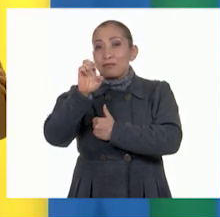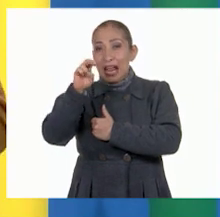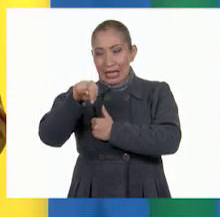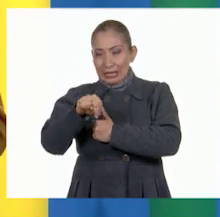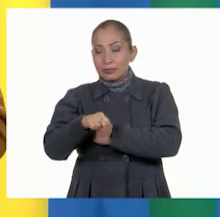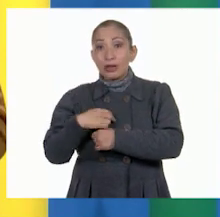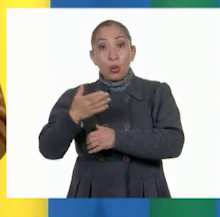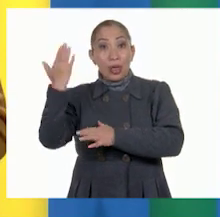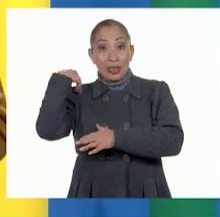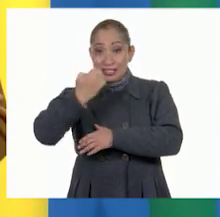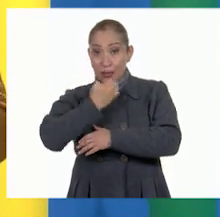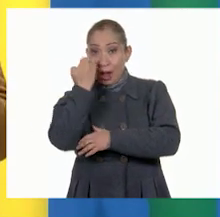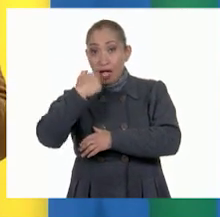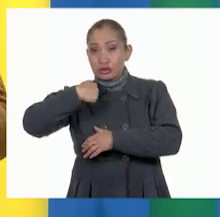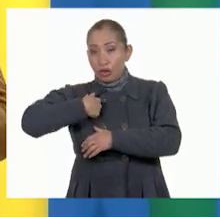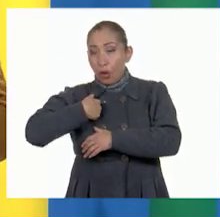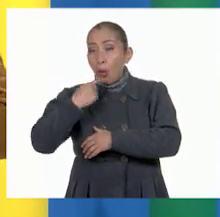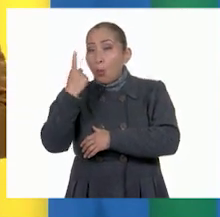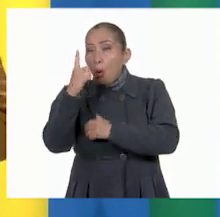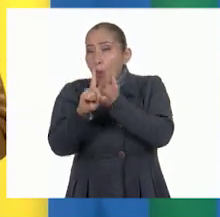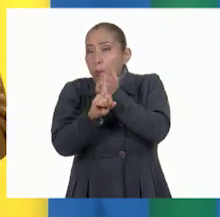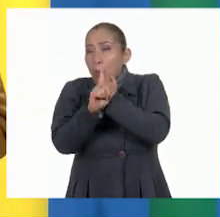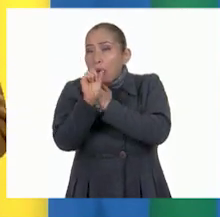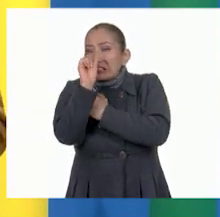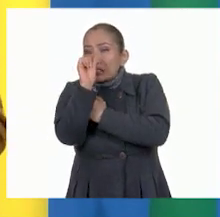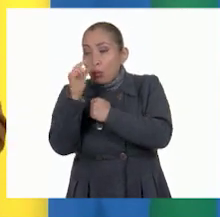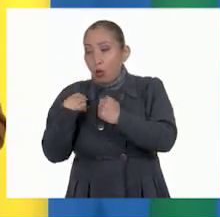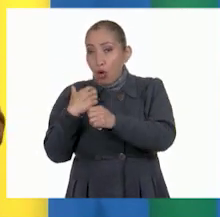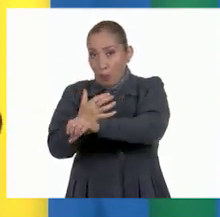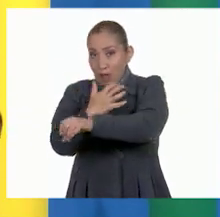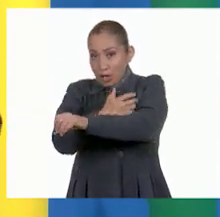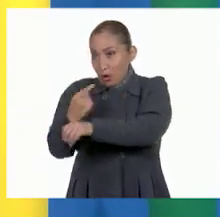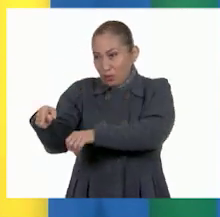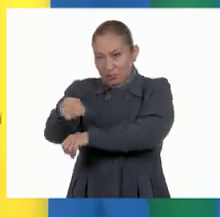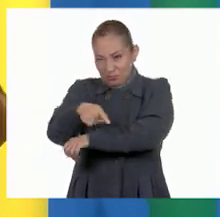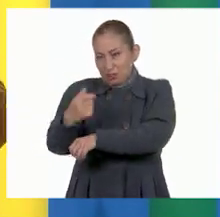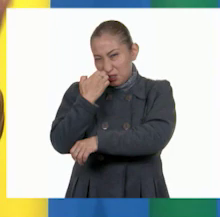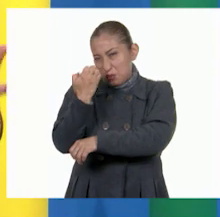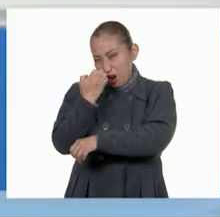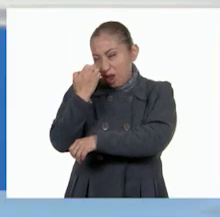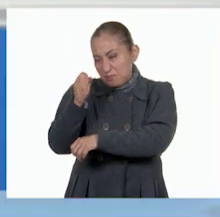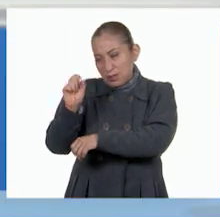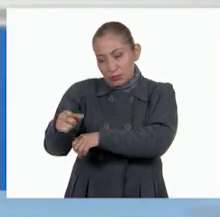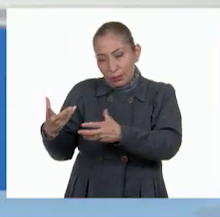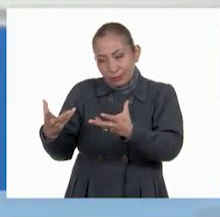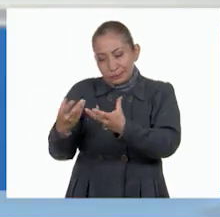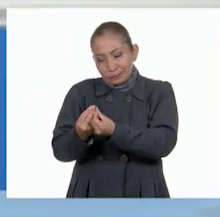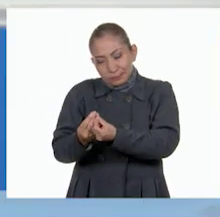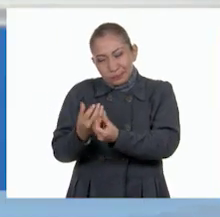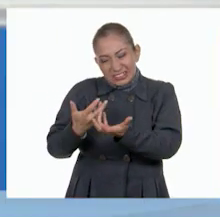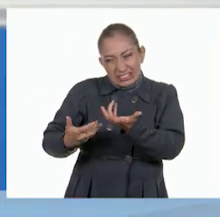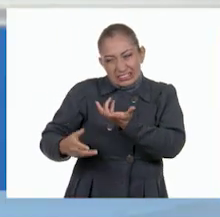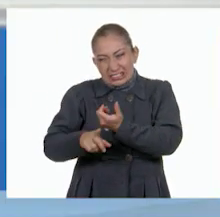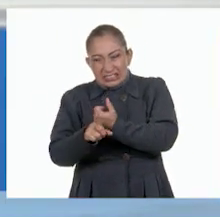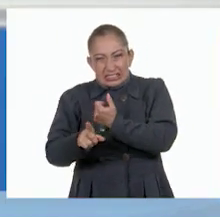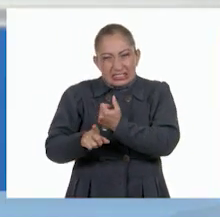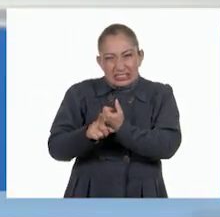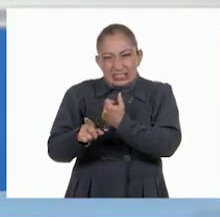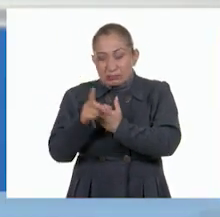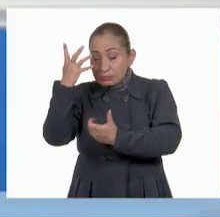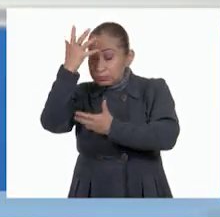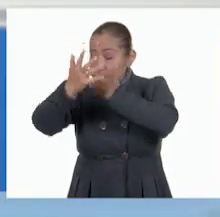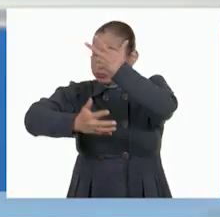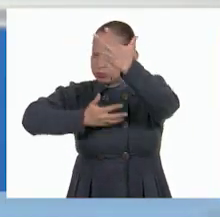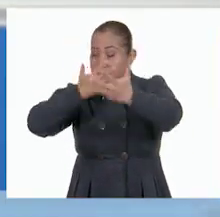cuando estaba en la escuela, tuve un pequeño conflicto con unos compañeros. Uh-huh. Y, bueno, como estaba todo, fue un